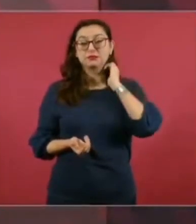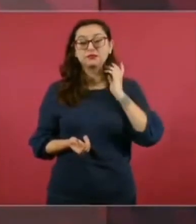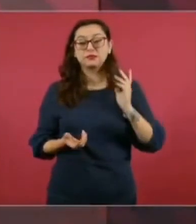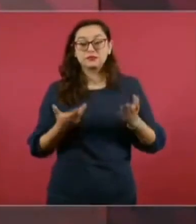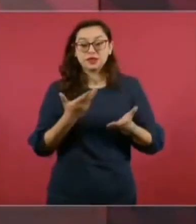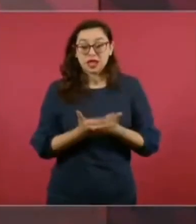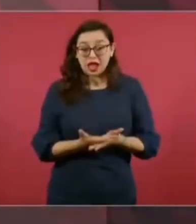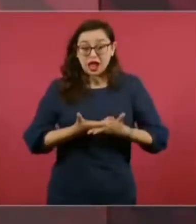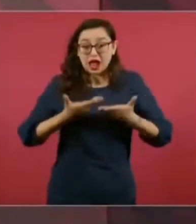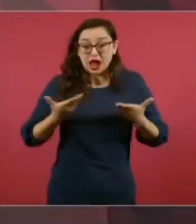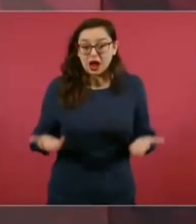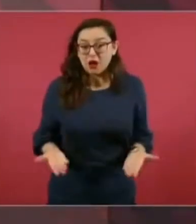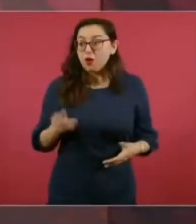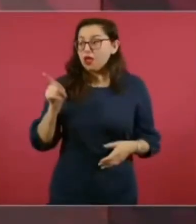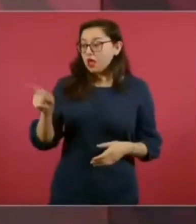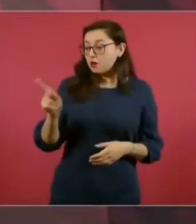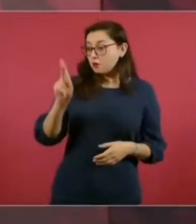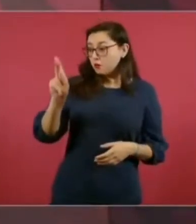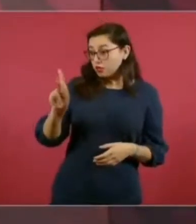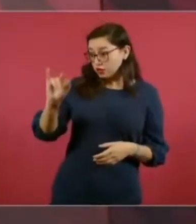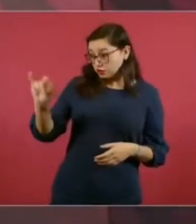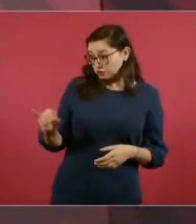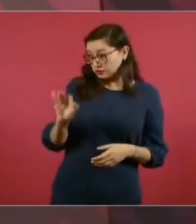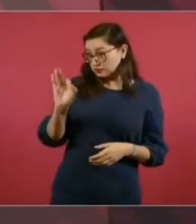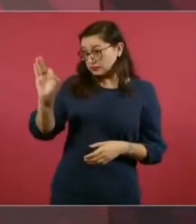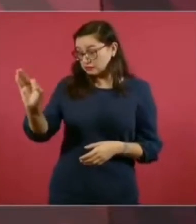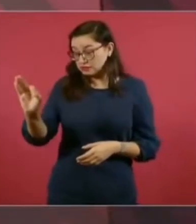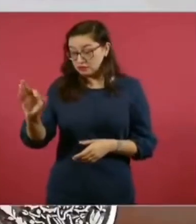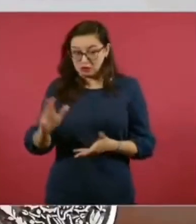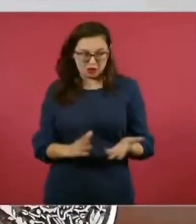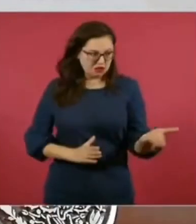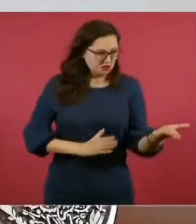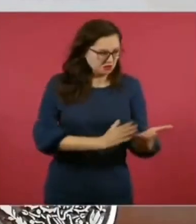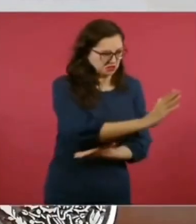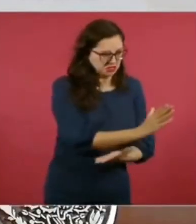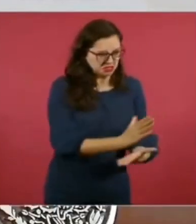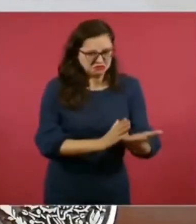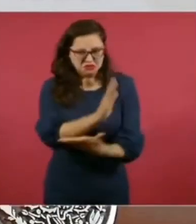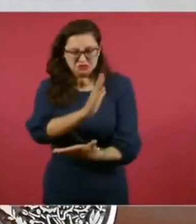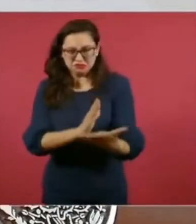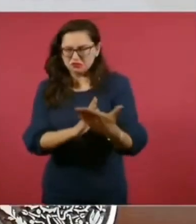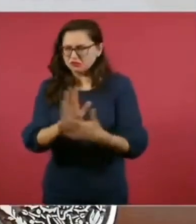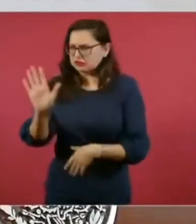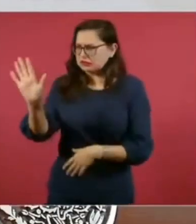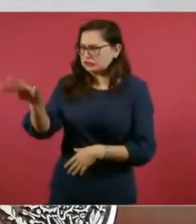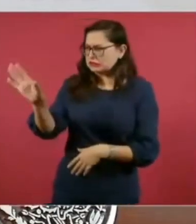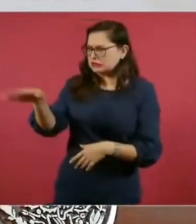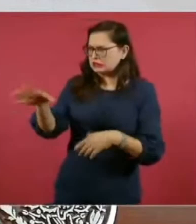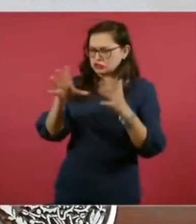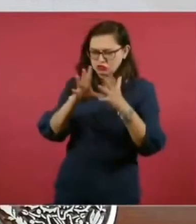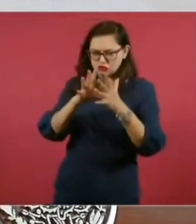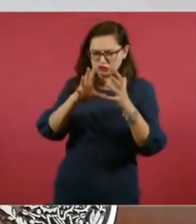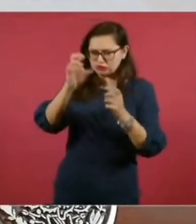se apoyan en la Constitución, en las leyes que ellos